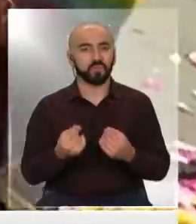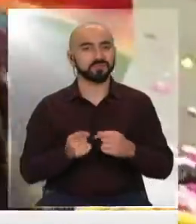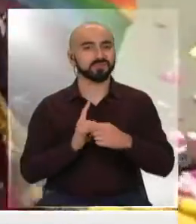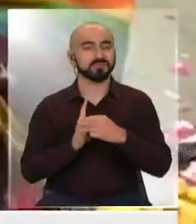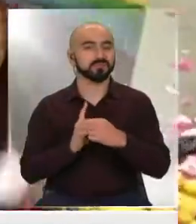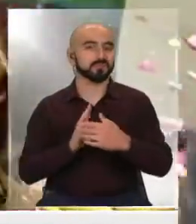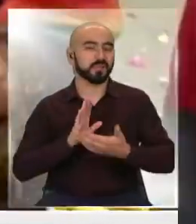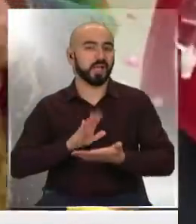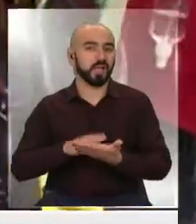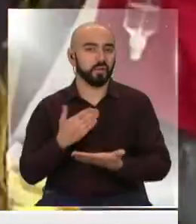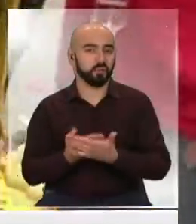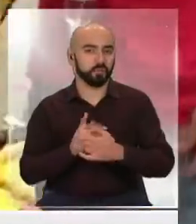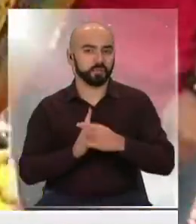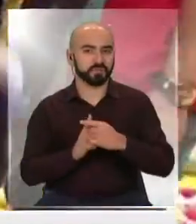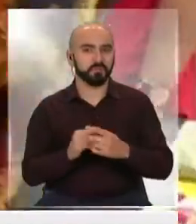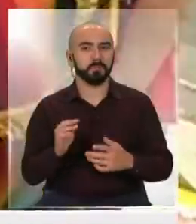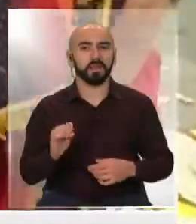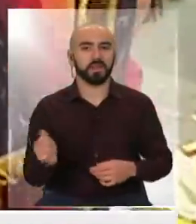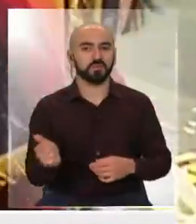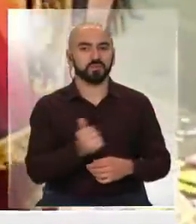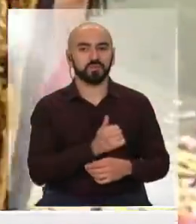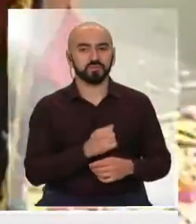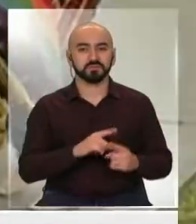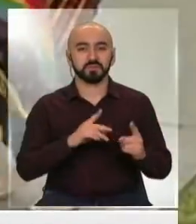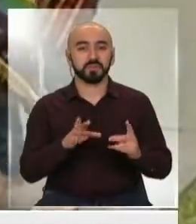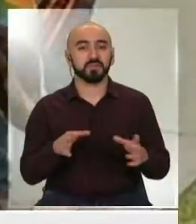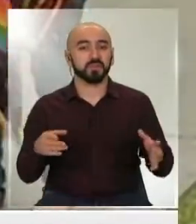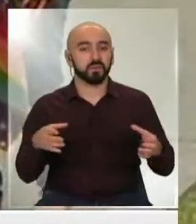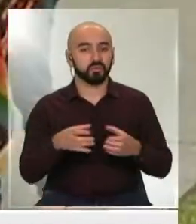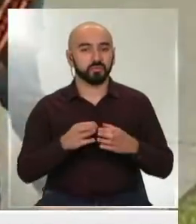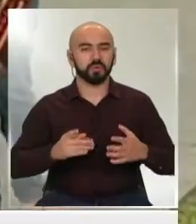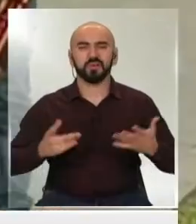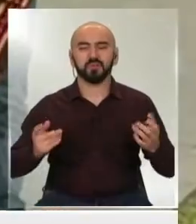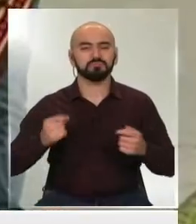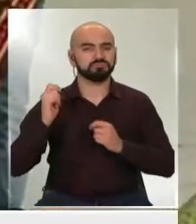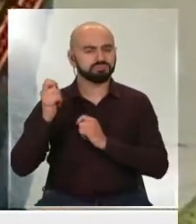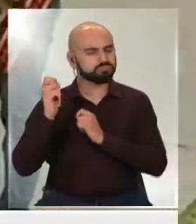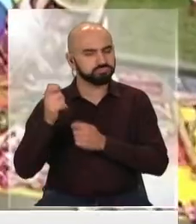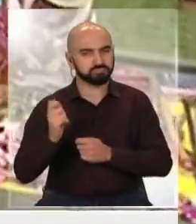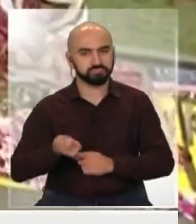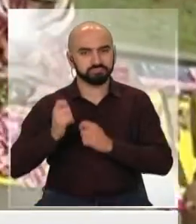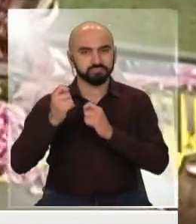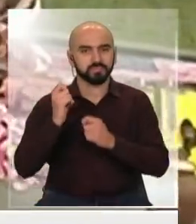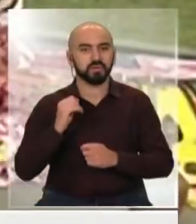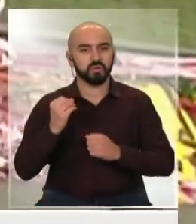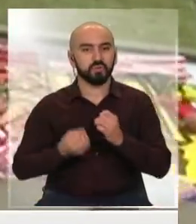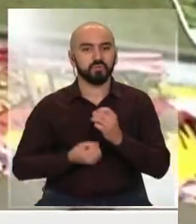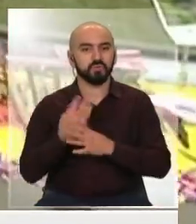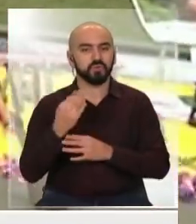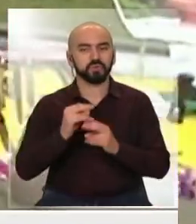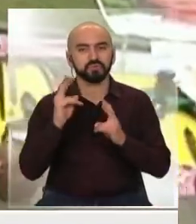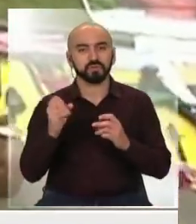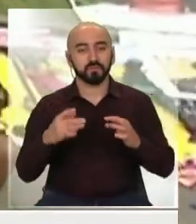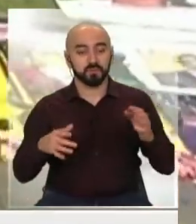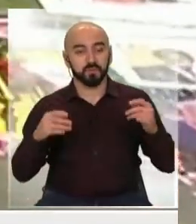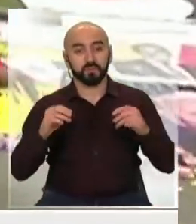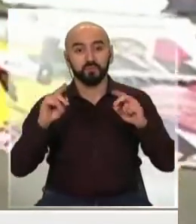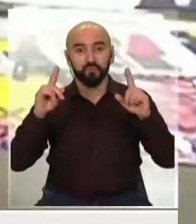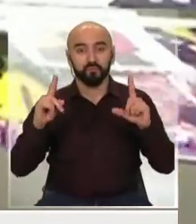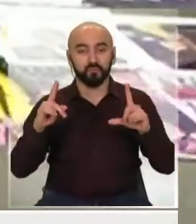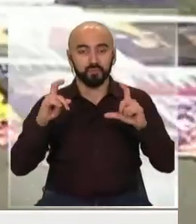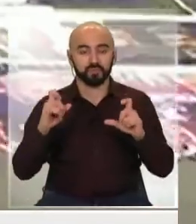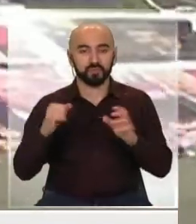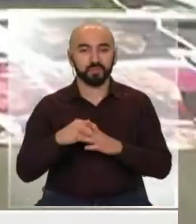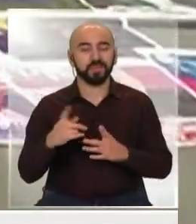próximo año con un ritual en el cual un grupo agito flores sobre los retratos de los presidentes de perú o francisco sagasti de